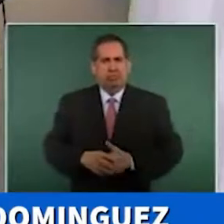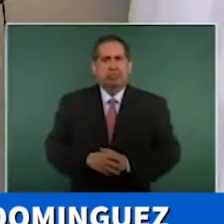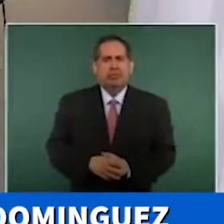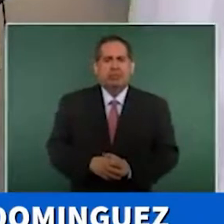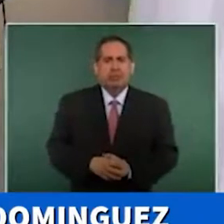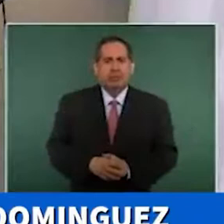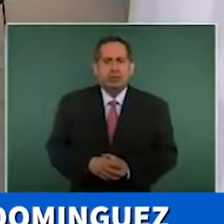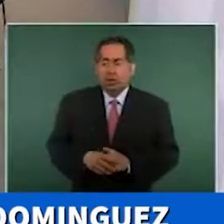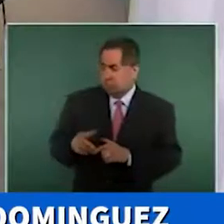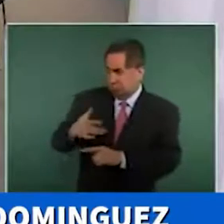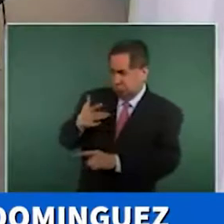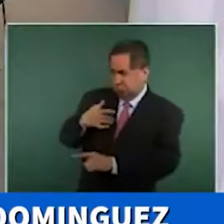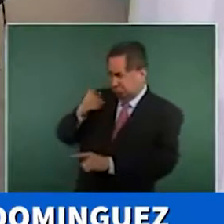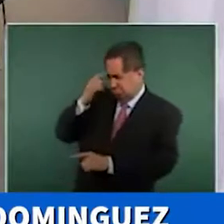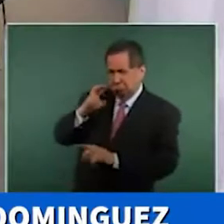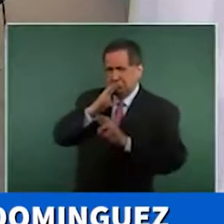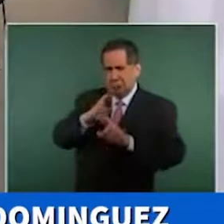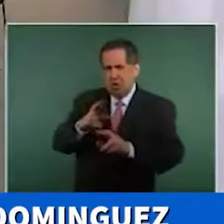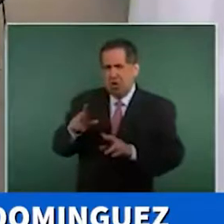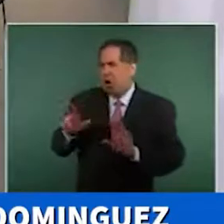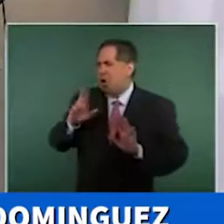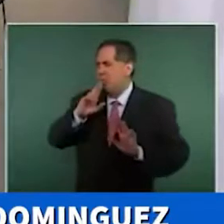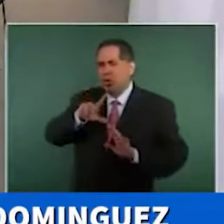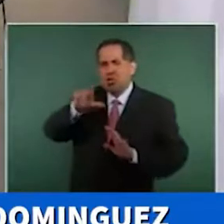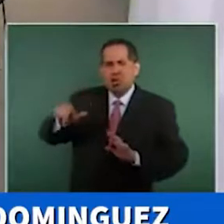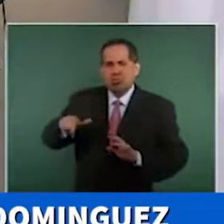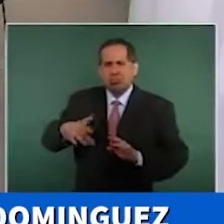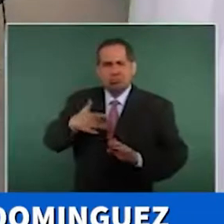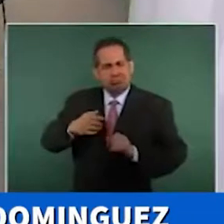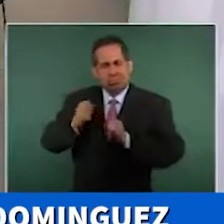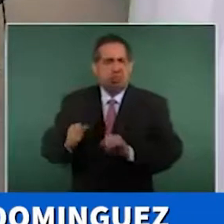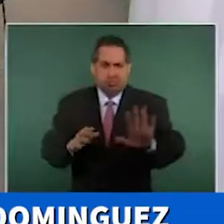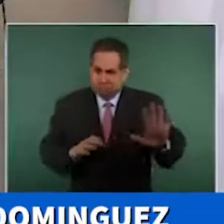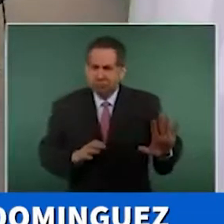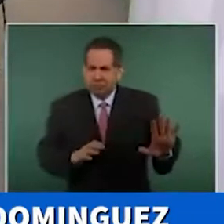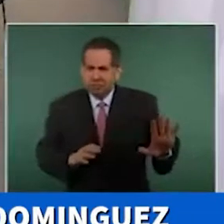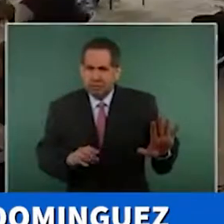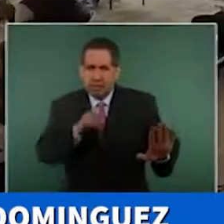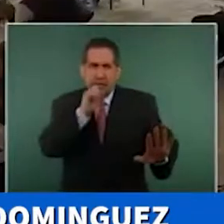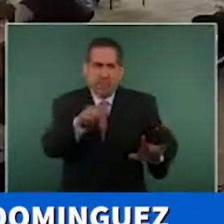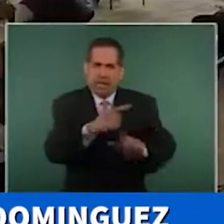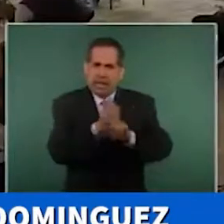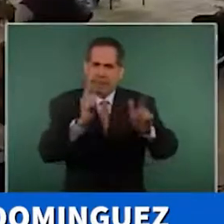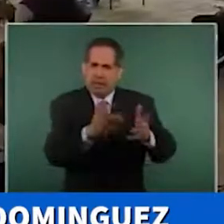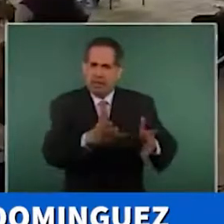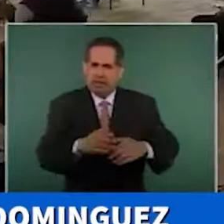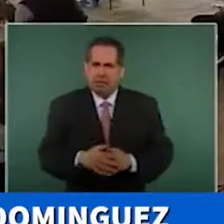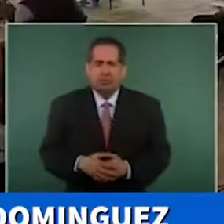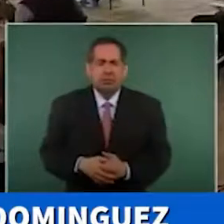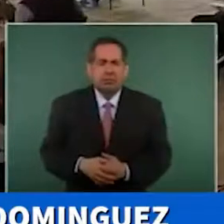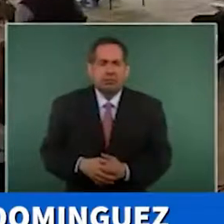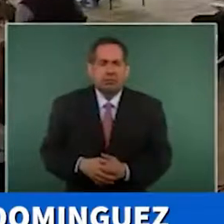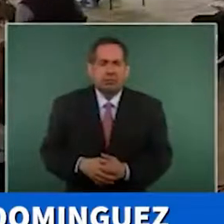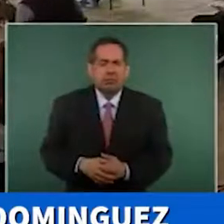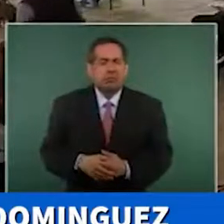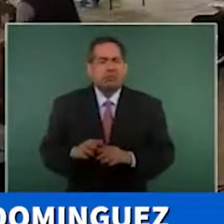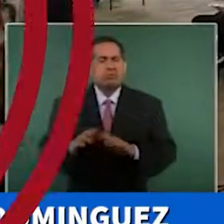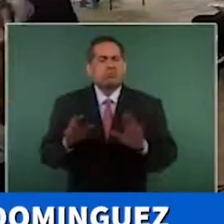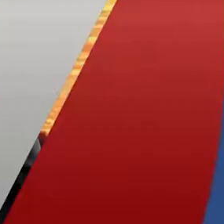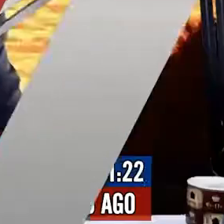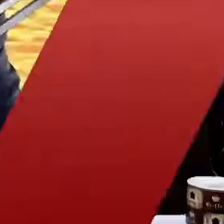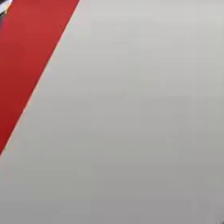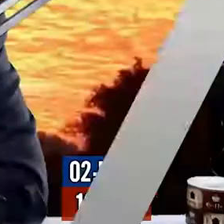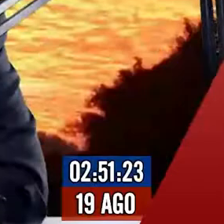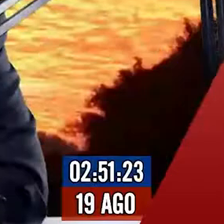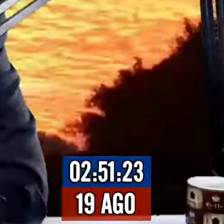¿Estás en condiciones de contestar ahora o te mantienes? Porque también eres libre. Va a ser el único posicionero, creo que